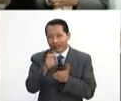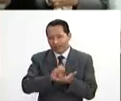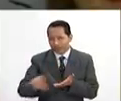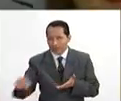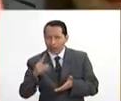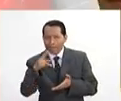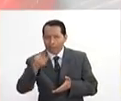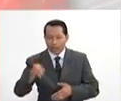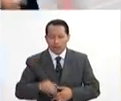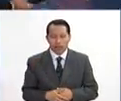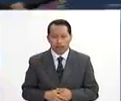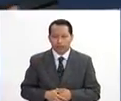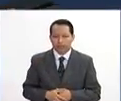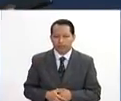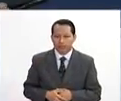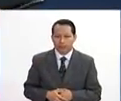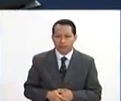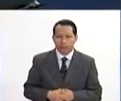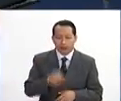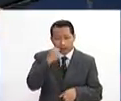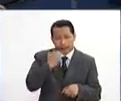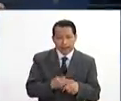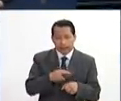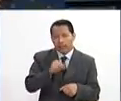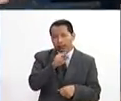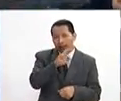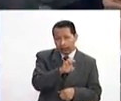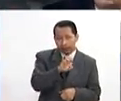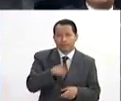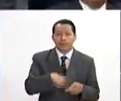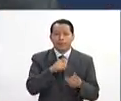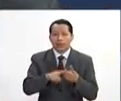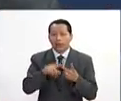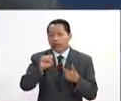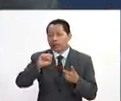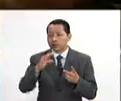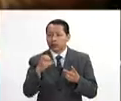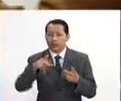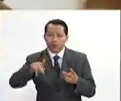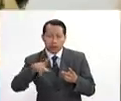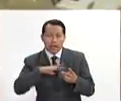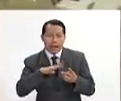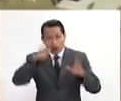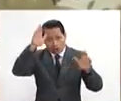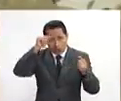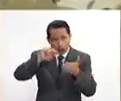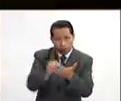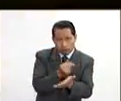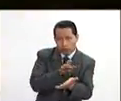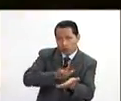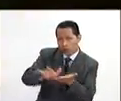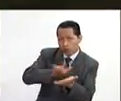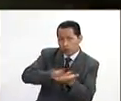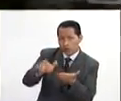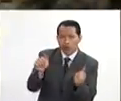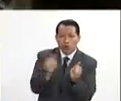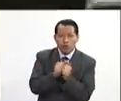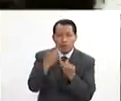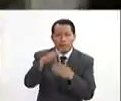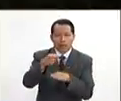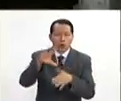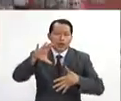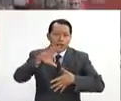PRI. Las Secretarías de Relaciones Exteriores y de Hacienda firmaron un convenio de colaboración con el Banco